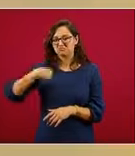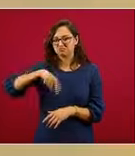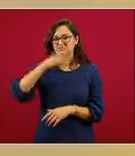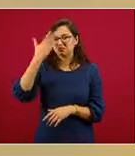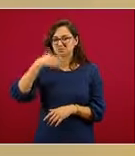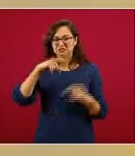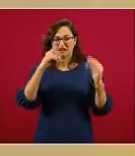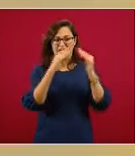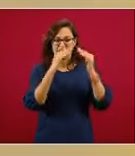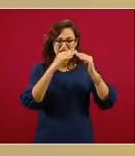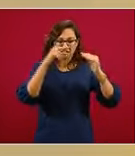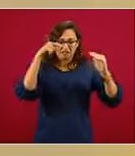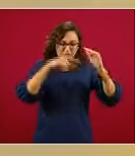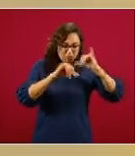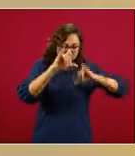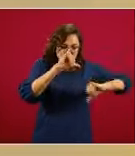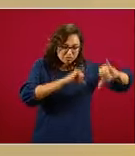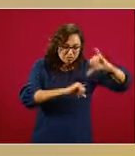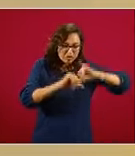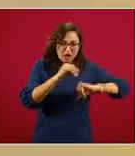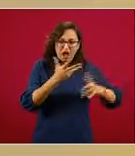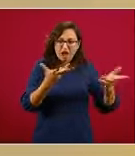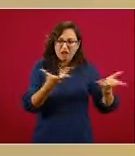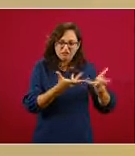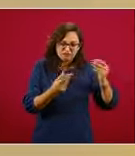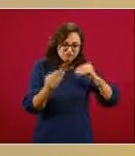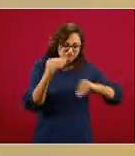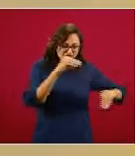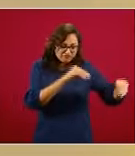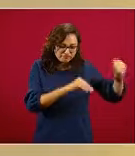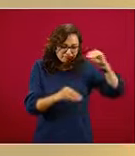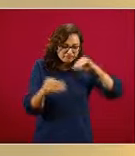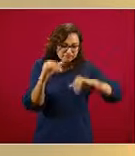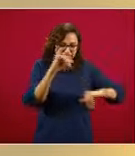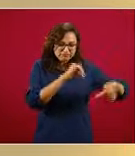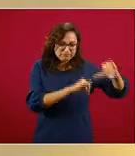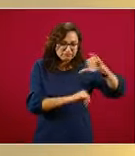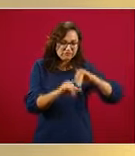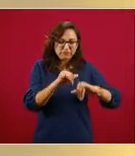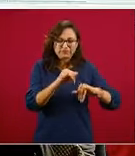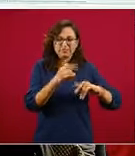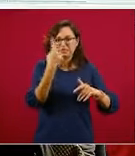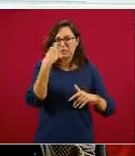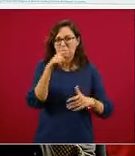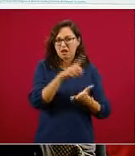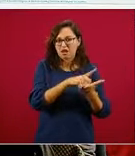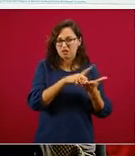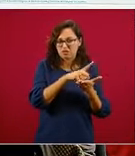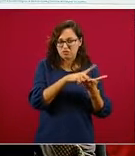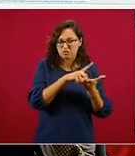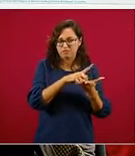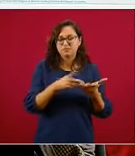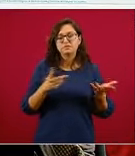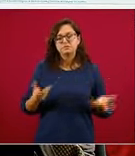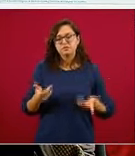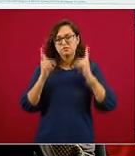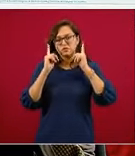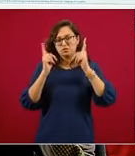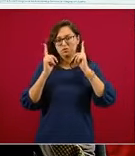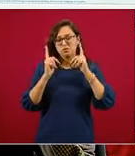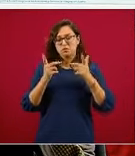sótano se van generando variaciones y se añaden a otras sustancias de calle y de abuso. Afortunadamente en México